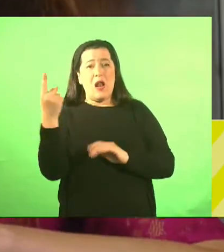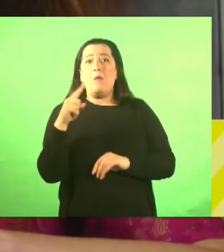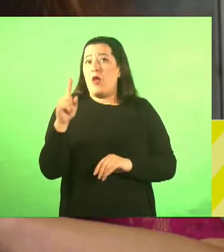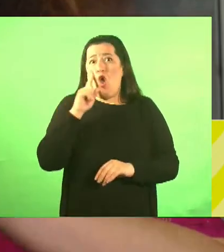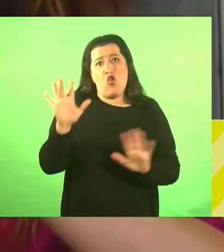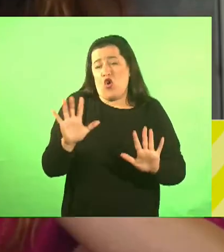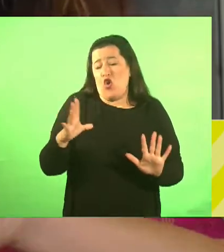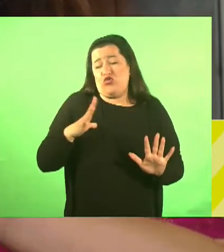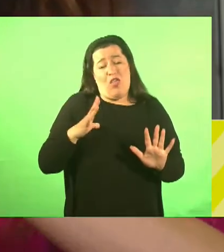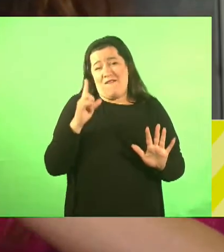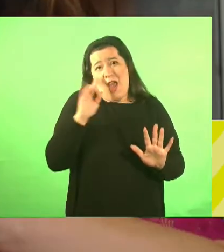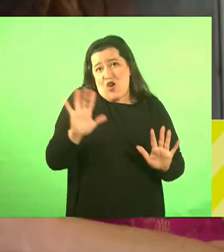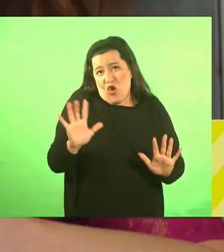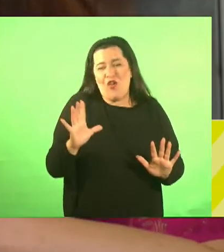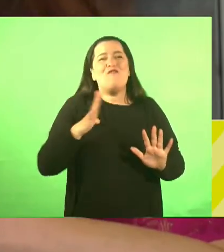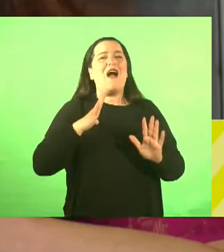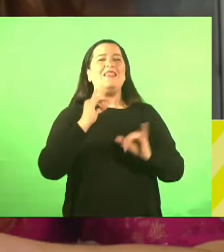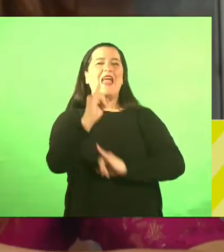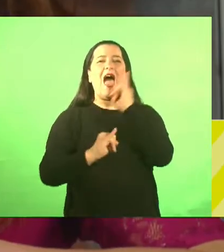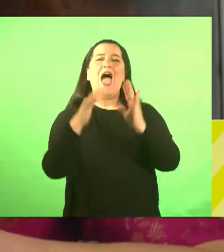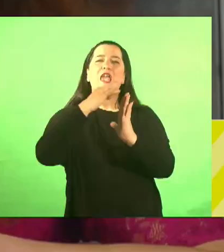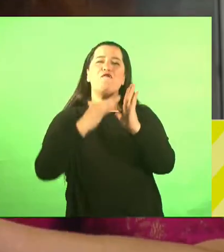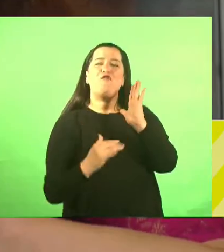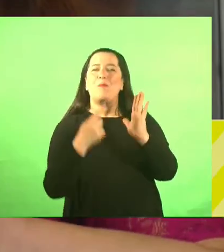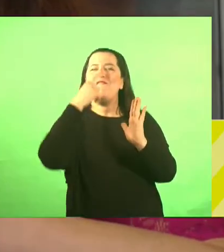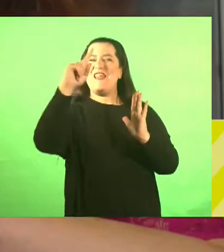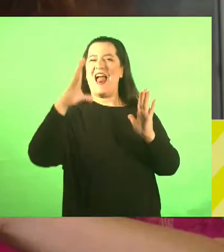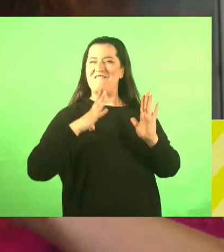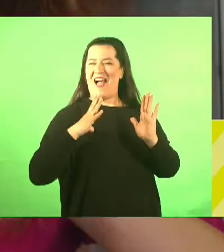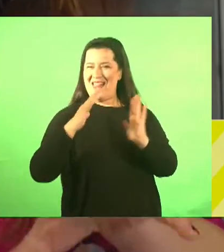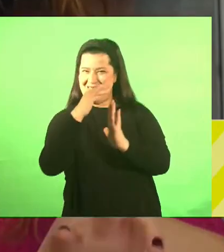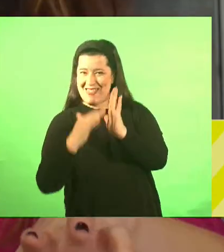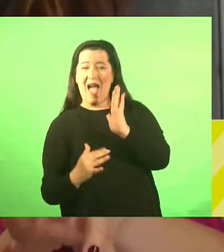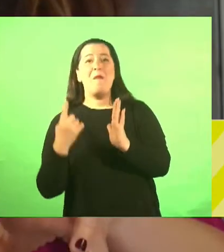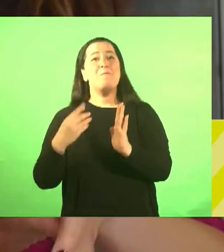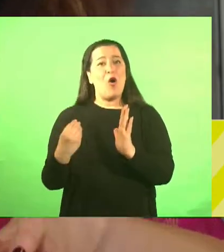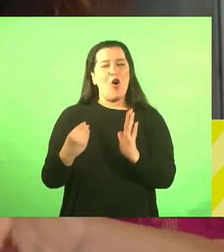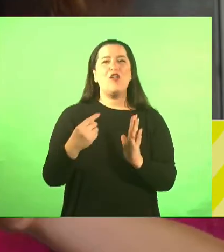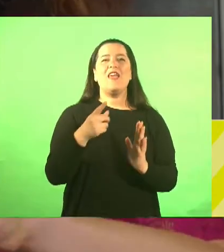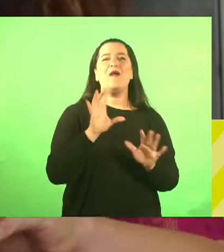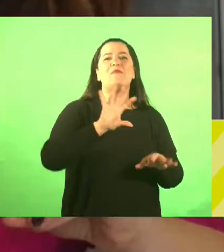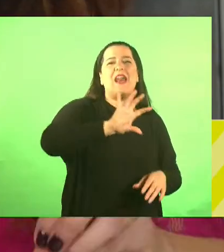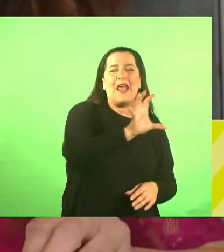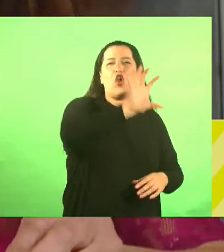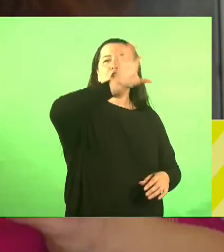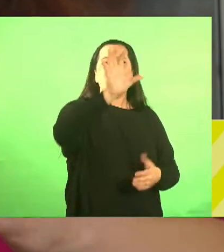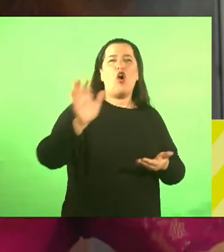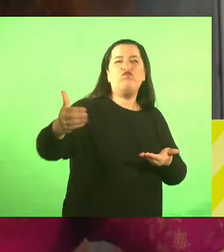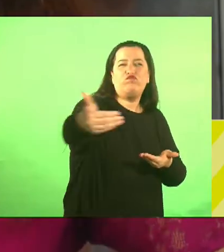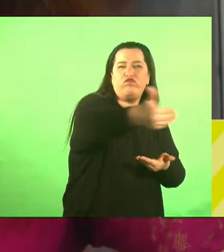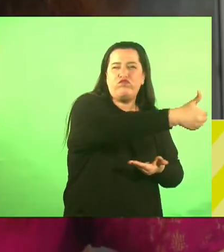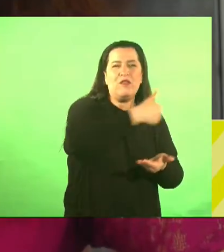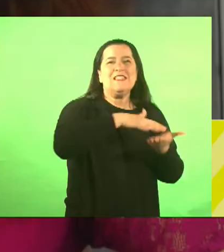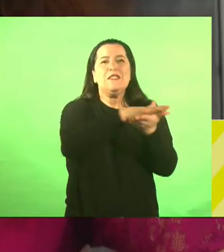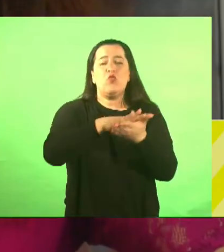conozco todavía porque no hemos hecho el informe final de esta campaña, porque se toma de manera regional todas las situaciones y todos